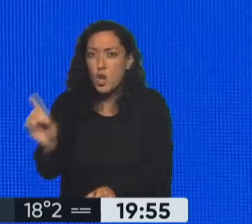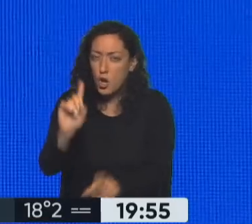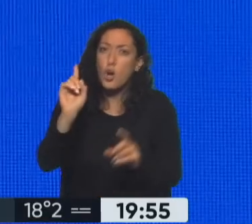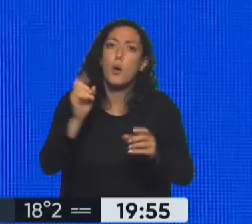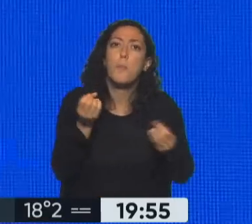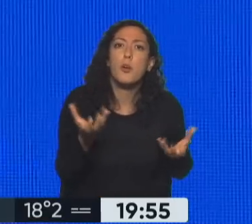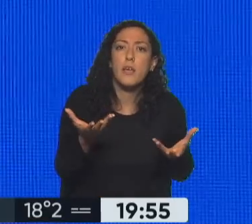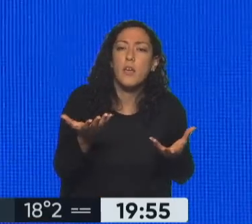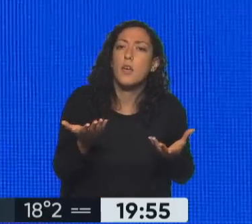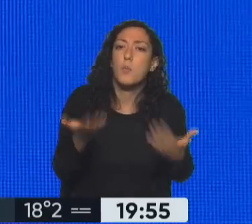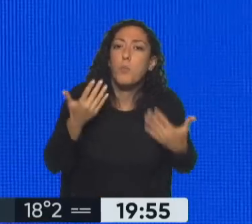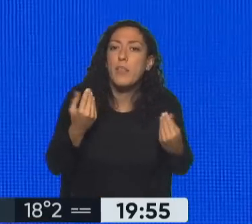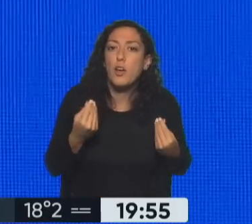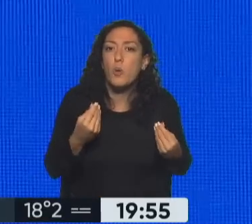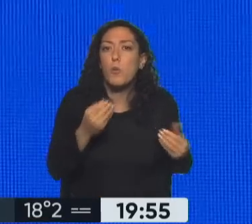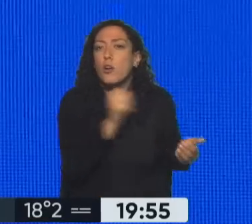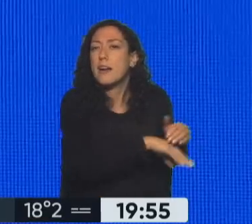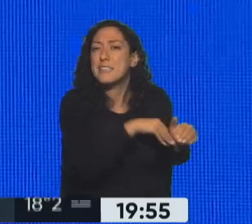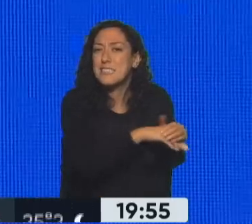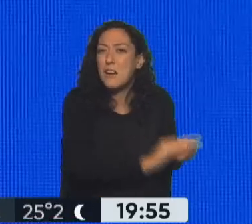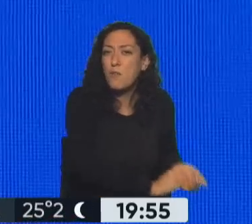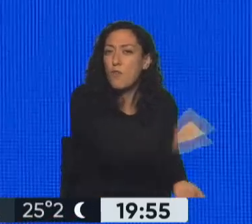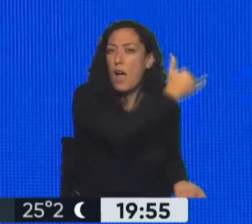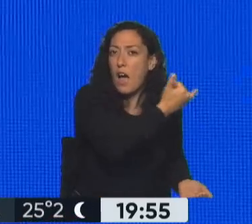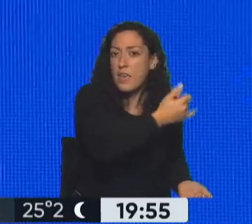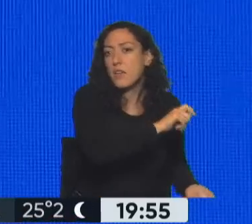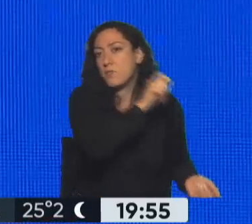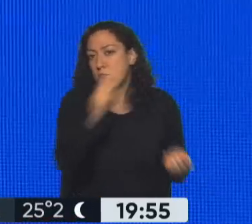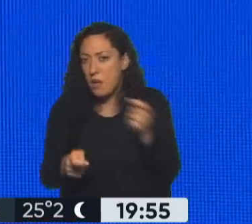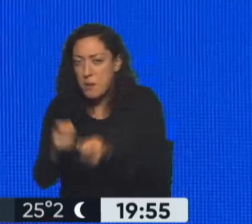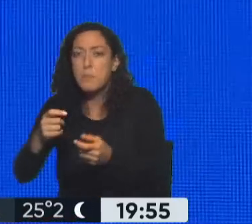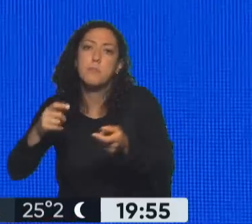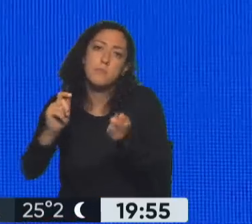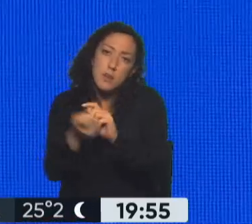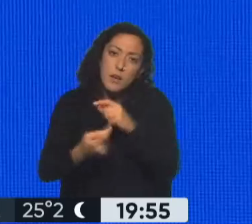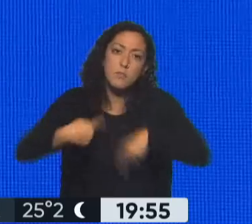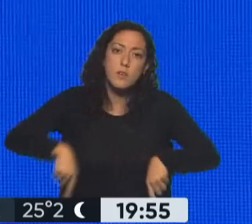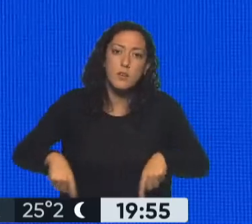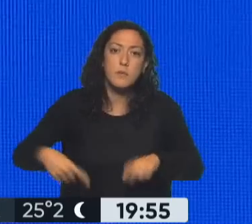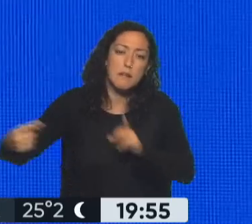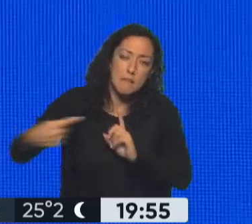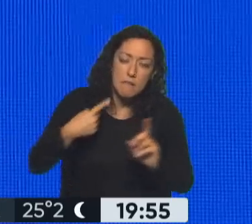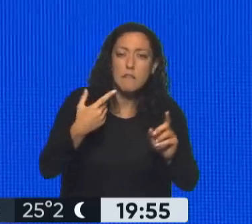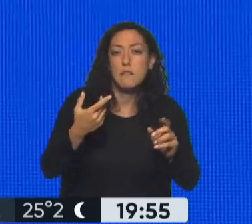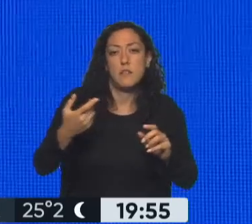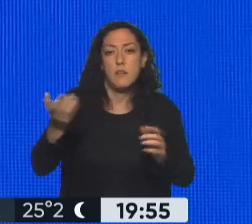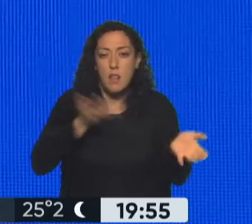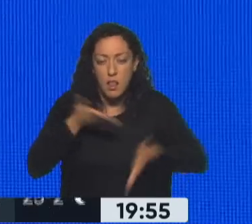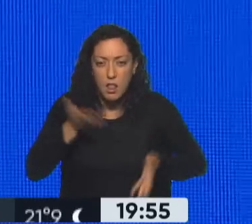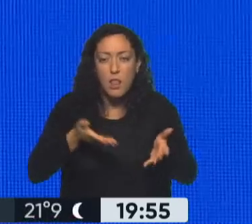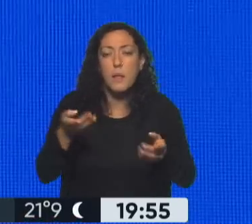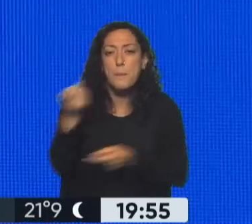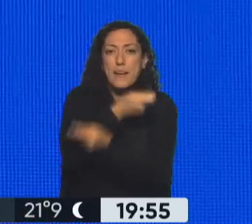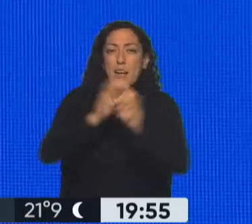el Banco Central tiene reservas. Miren que me golpearon, corrieron y no teníamos tampoco acceso a los